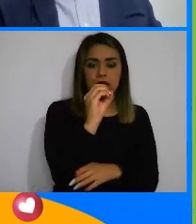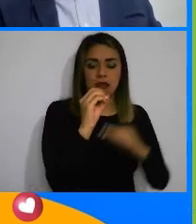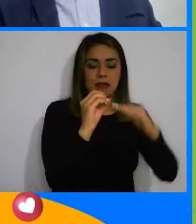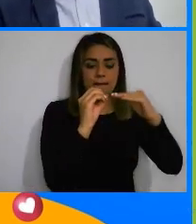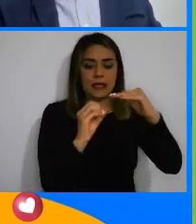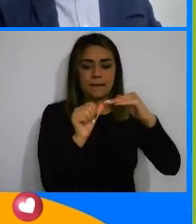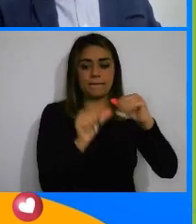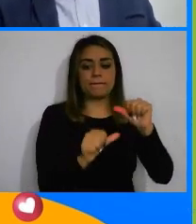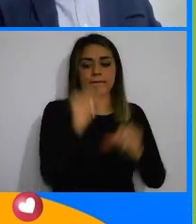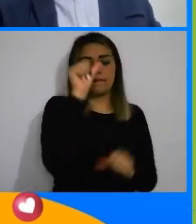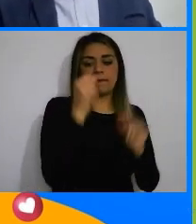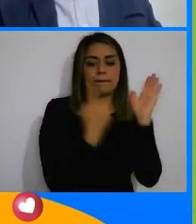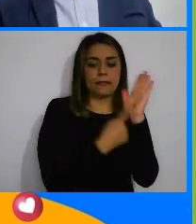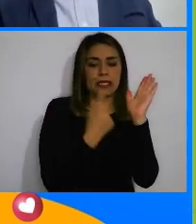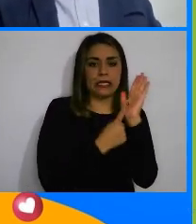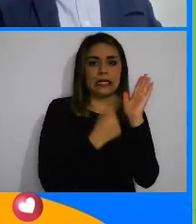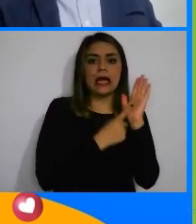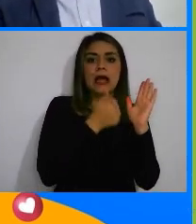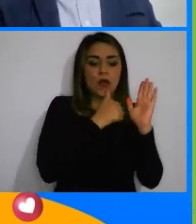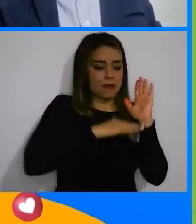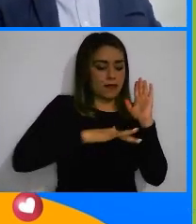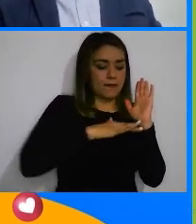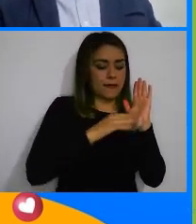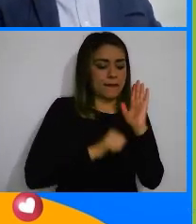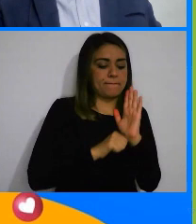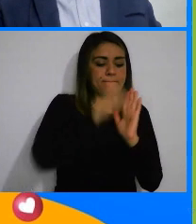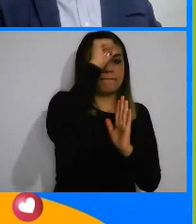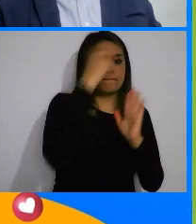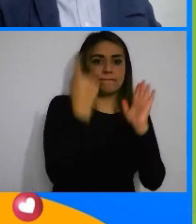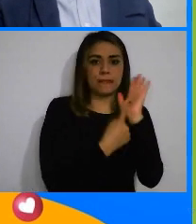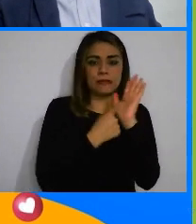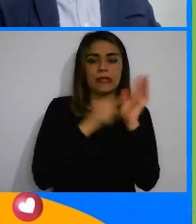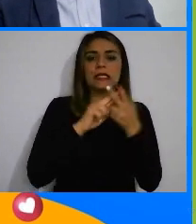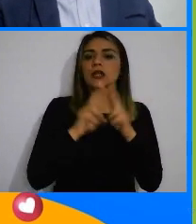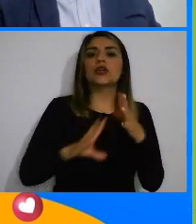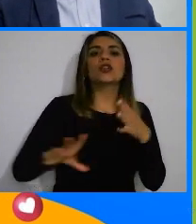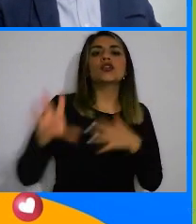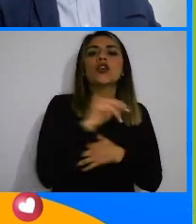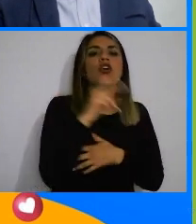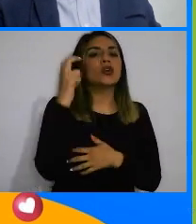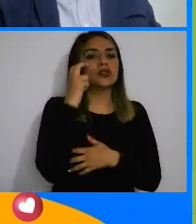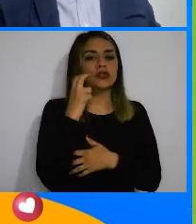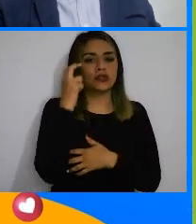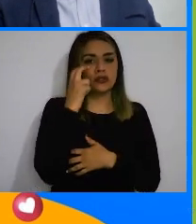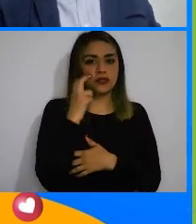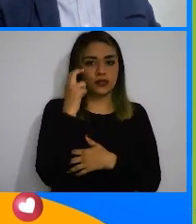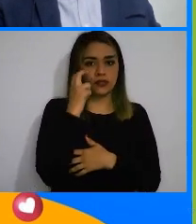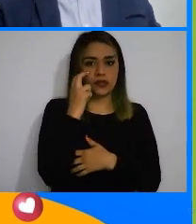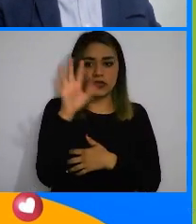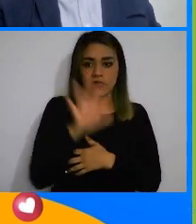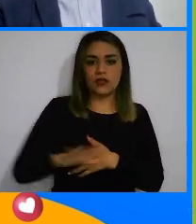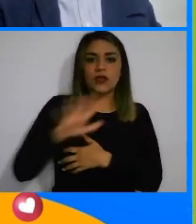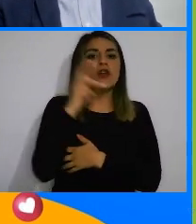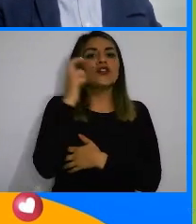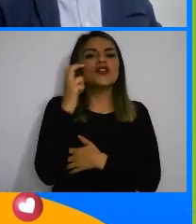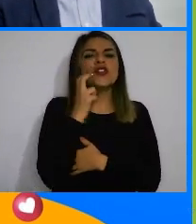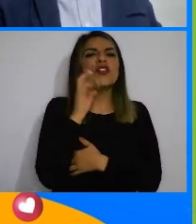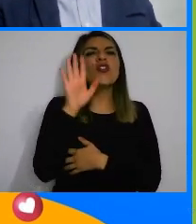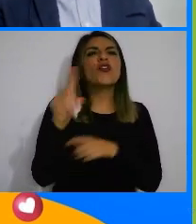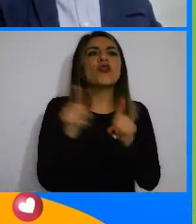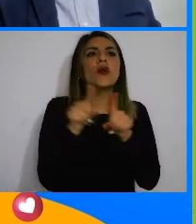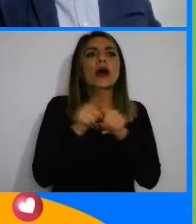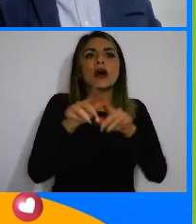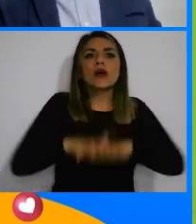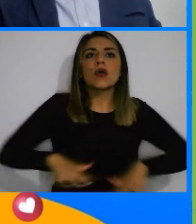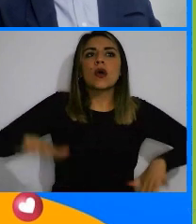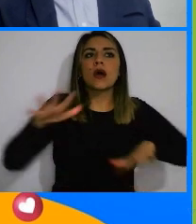los 1000 metros sobre el nivel del mar, ¿sí? Entonces estamos hablando de todo el Chocó. El Chocó es está ubicado en